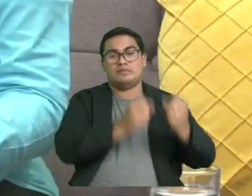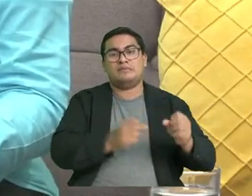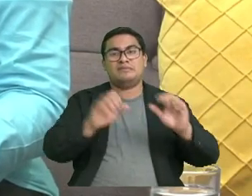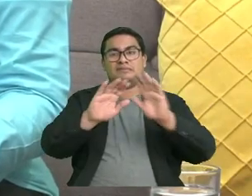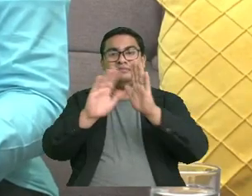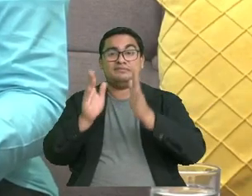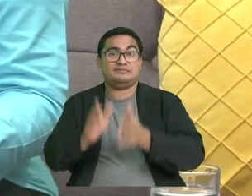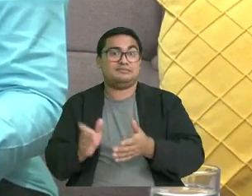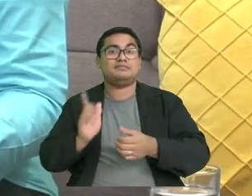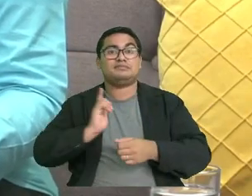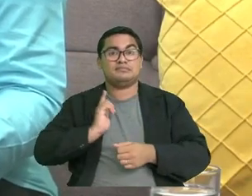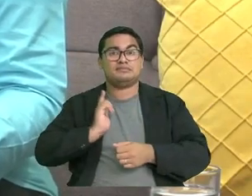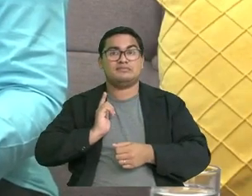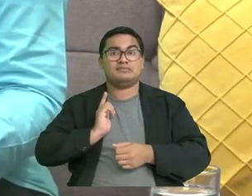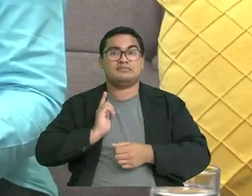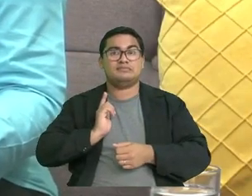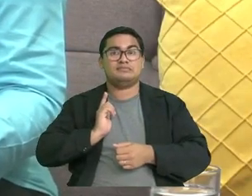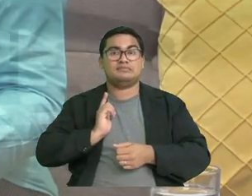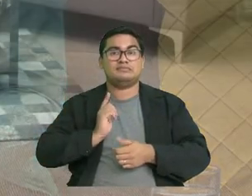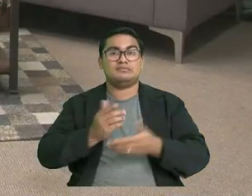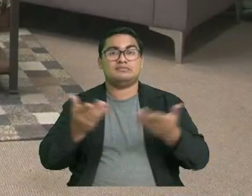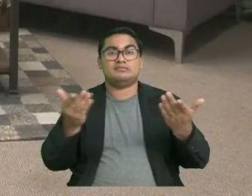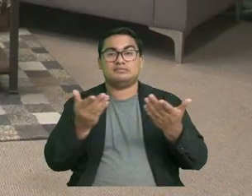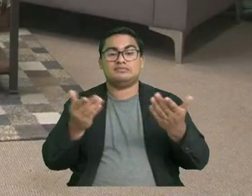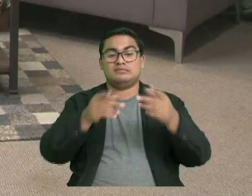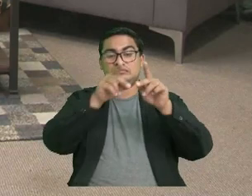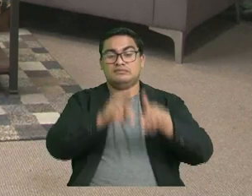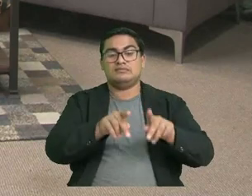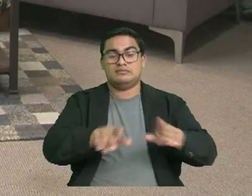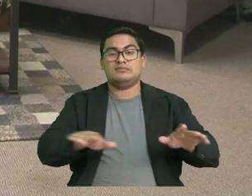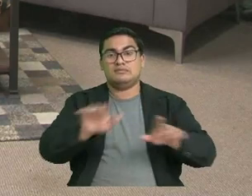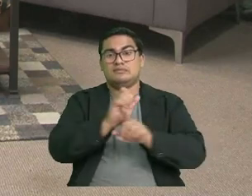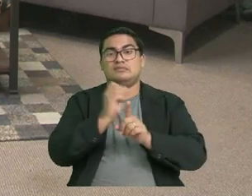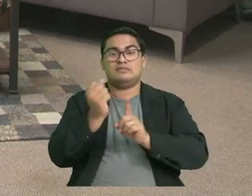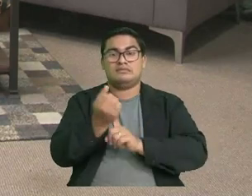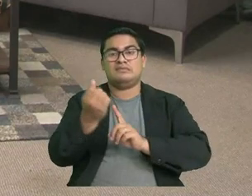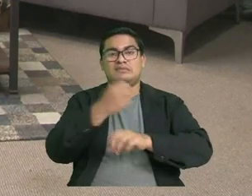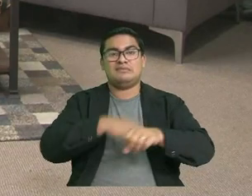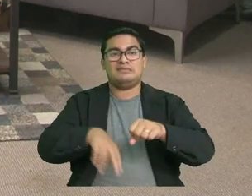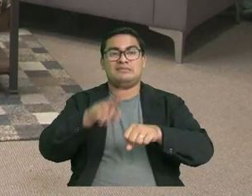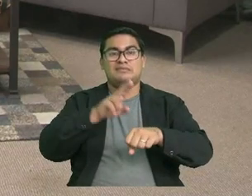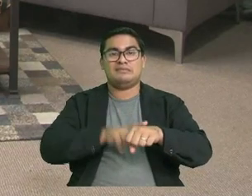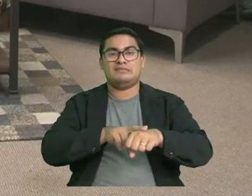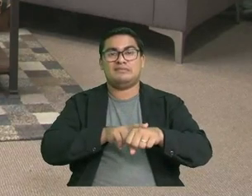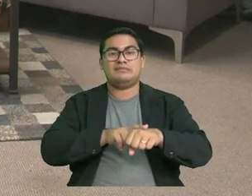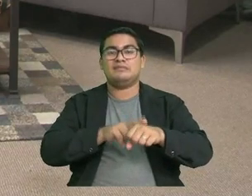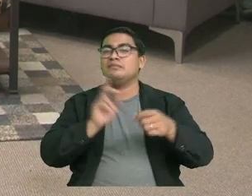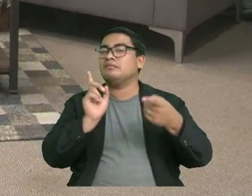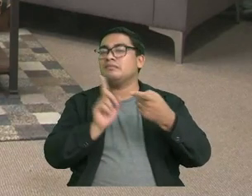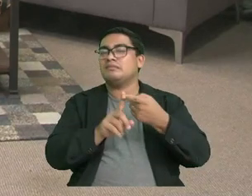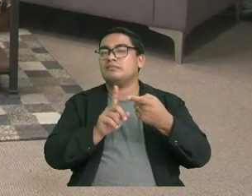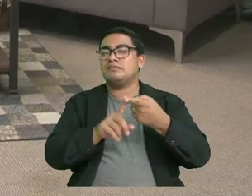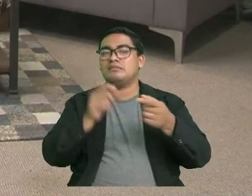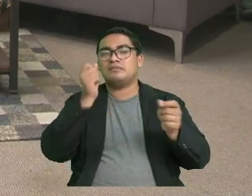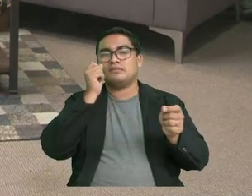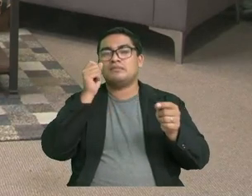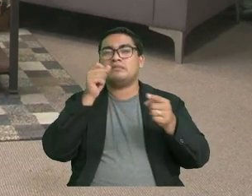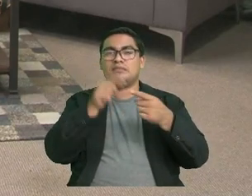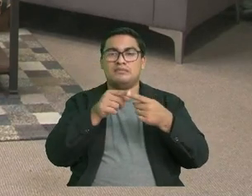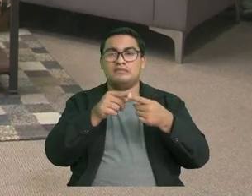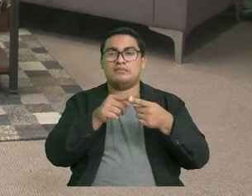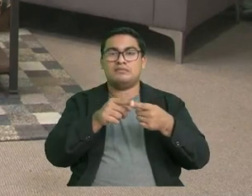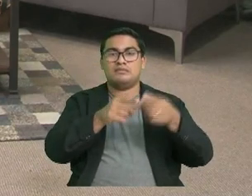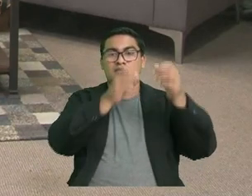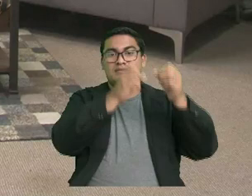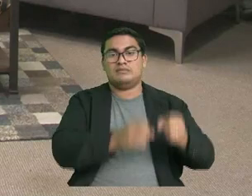género. Y usted ve que el primer lineamiento del plan de la Asamblea Nacional, ¿cuál es el primer lineamiento? De género, en torno de a